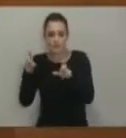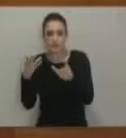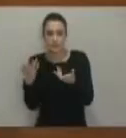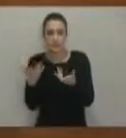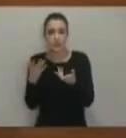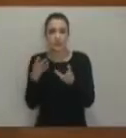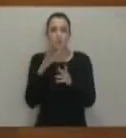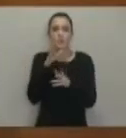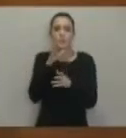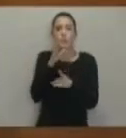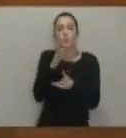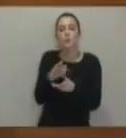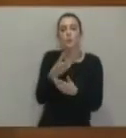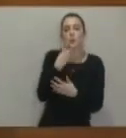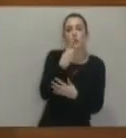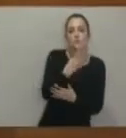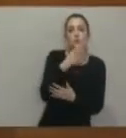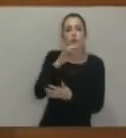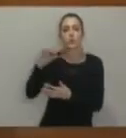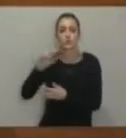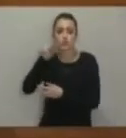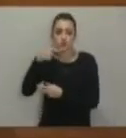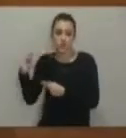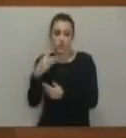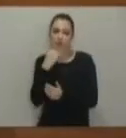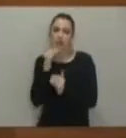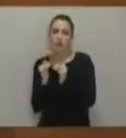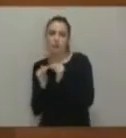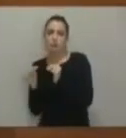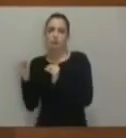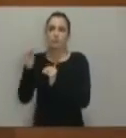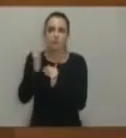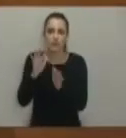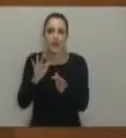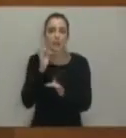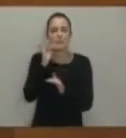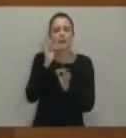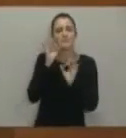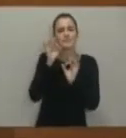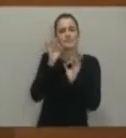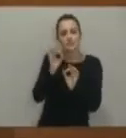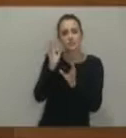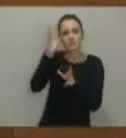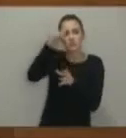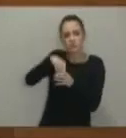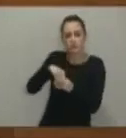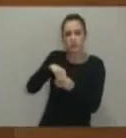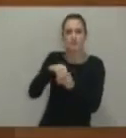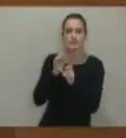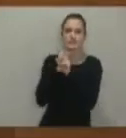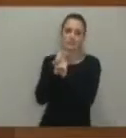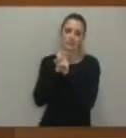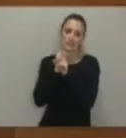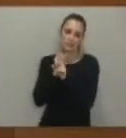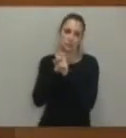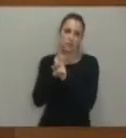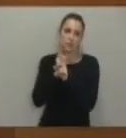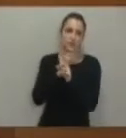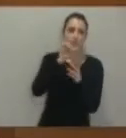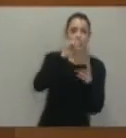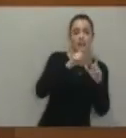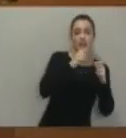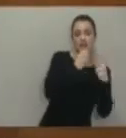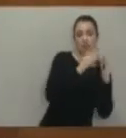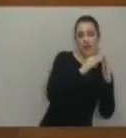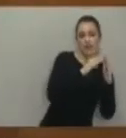un importe superior, y que, además, en este caso incluye exclusivamente el transporte desde el domicilio hasta el centro,